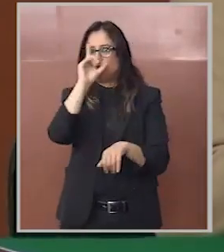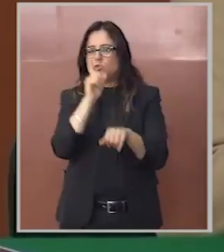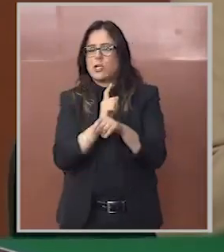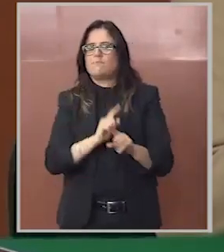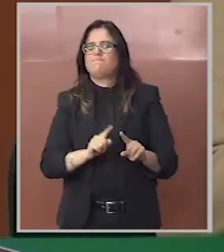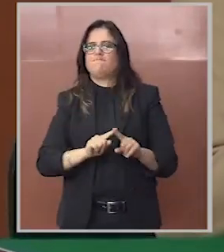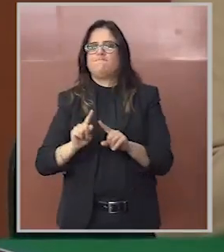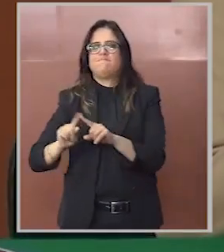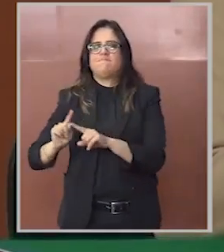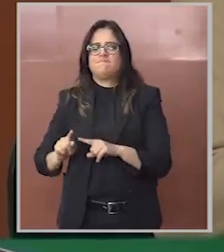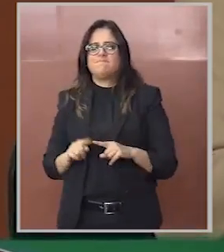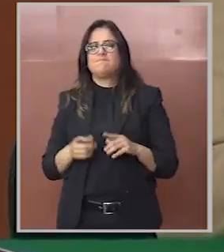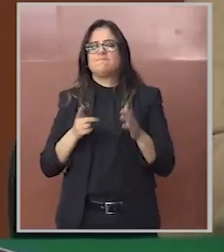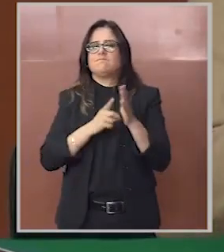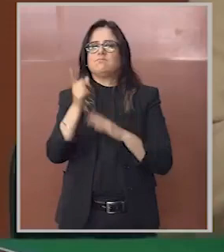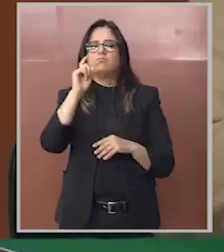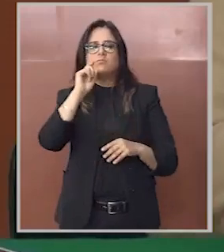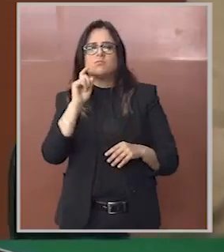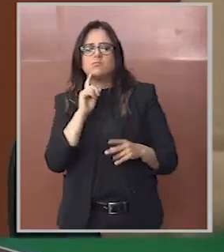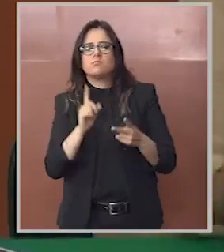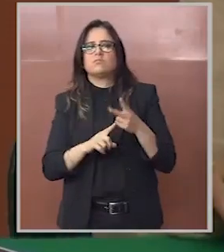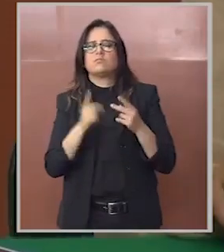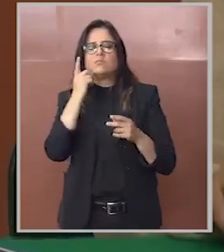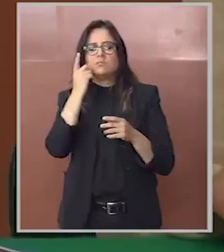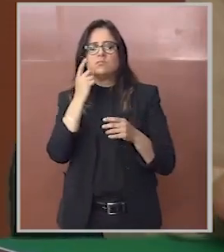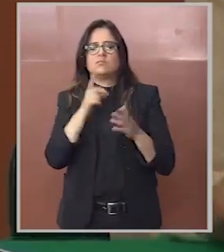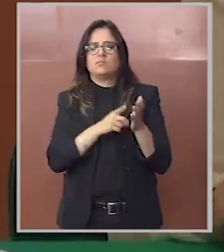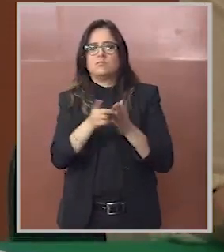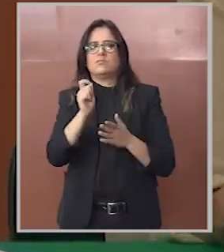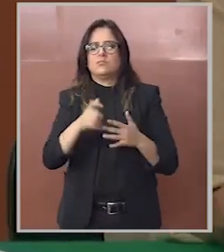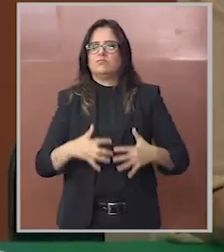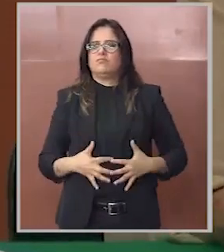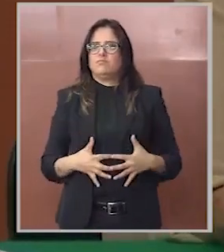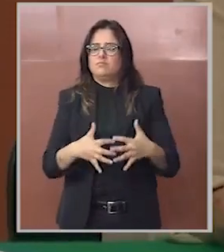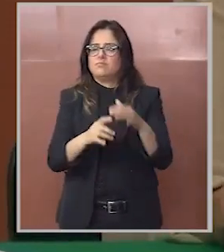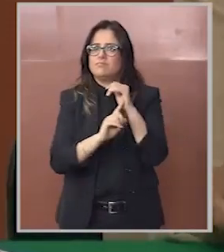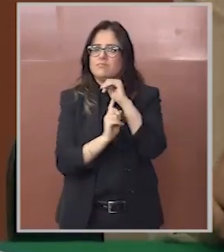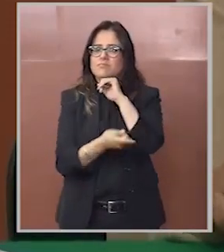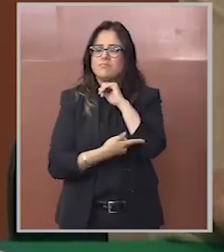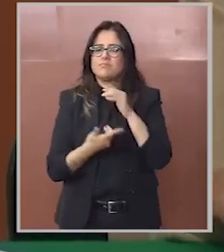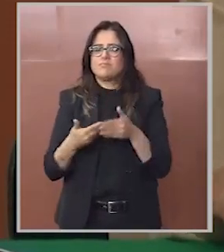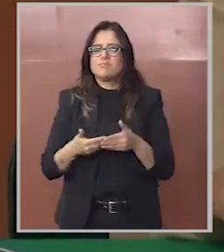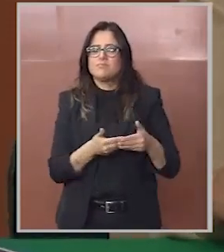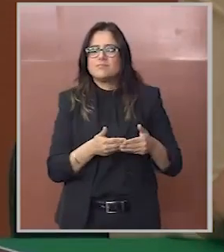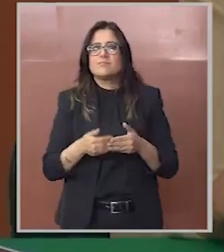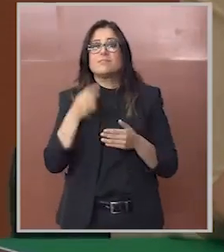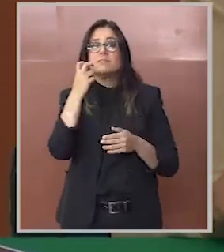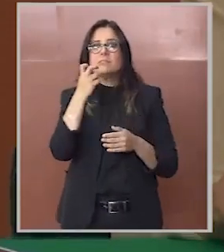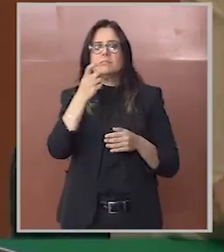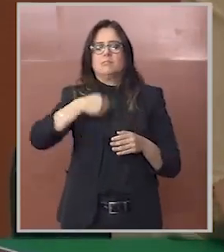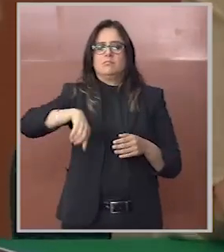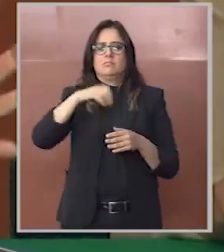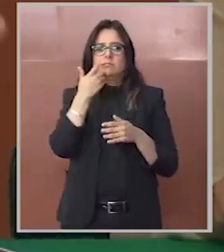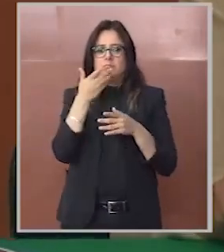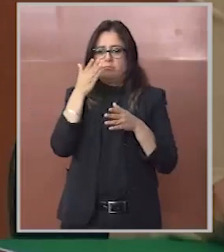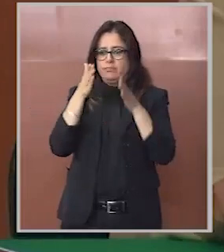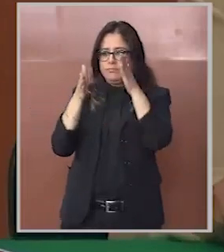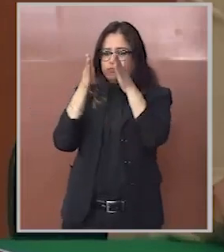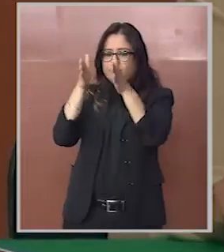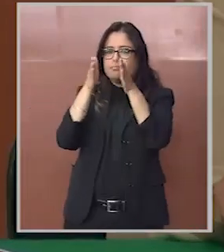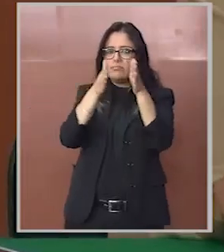los derechos sexuales y los derechos reproductivos no entonces tratamos como de de pues abarcar pues la mayoría de derechos que